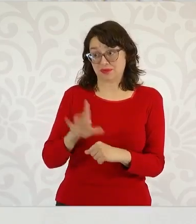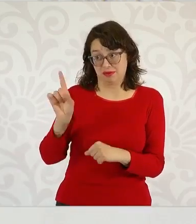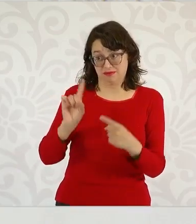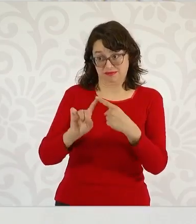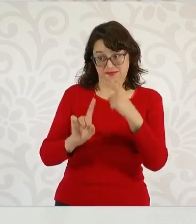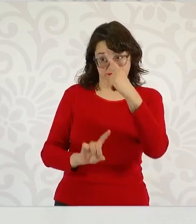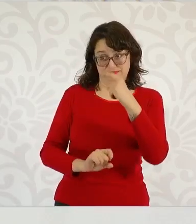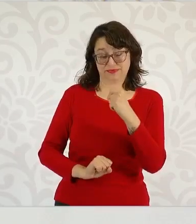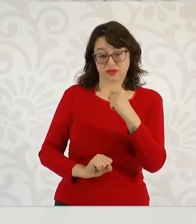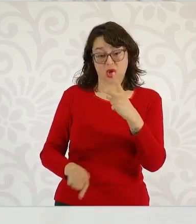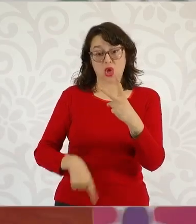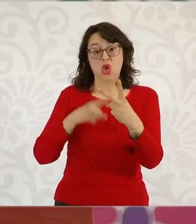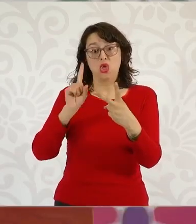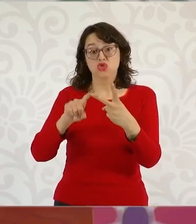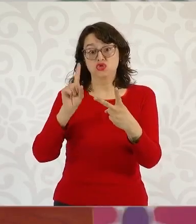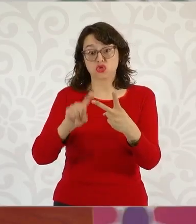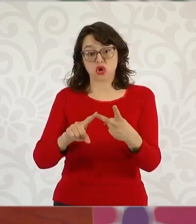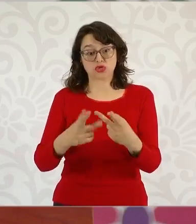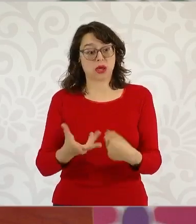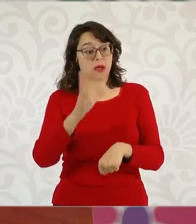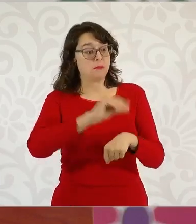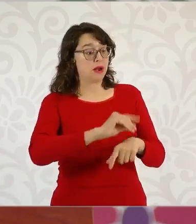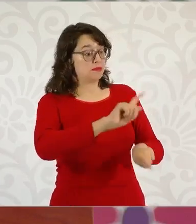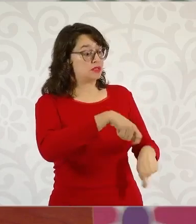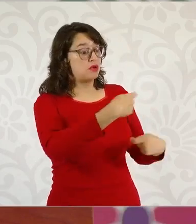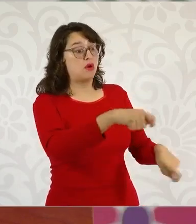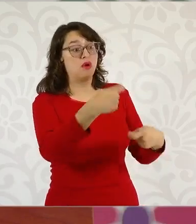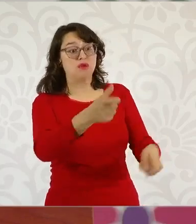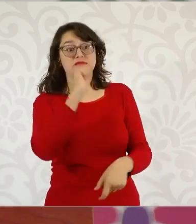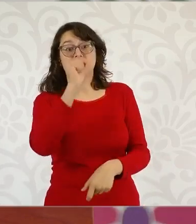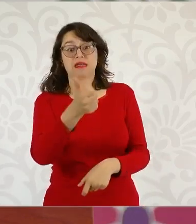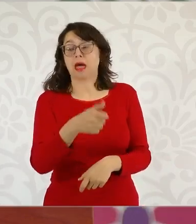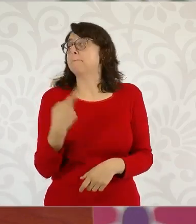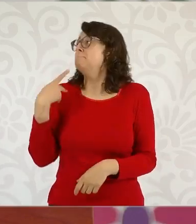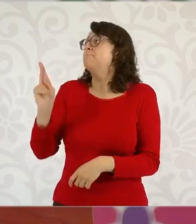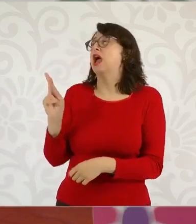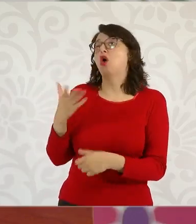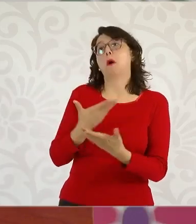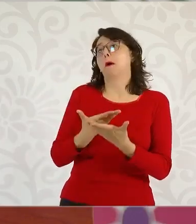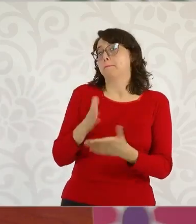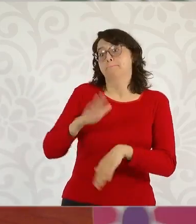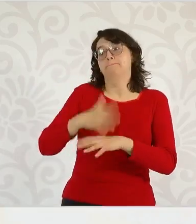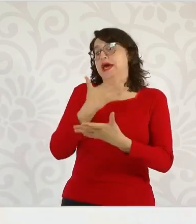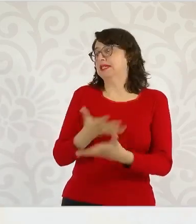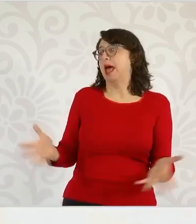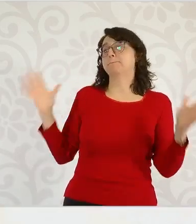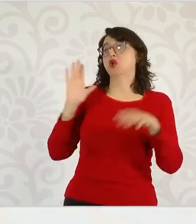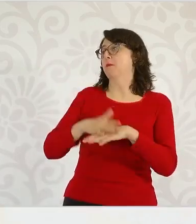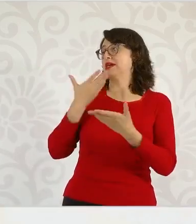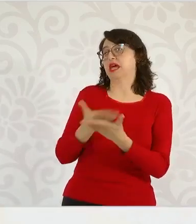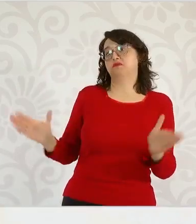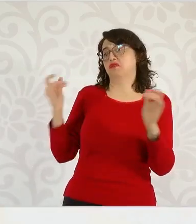concesión. Eso no, se están ampliando, que no es lo mismo, pero es igual. No hay nuevas concesiones de minería. No